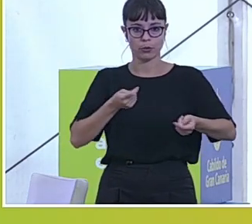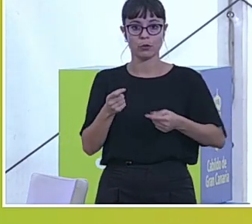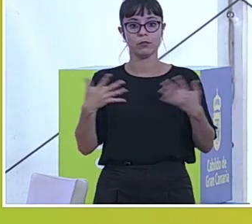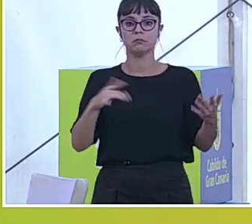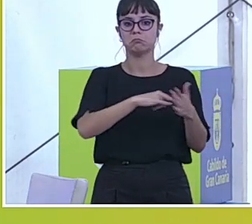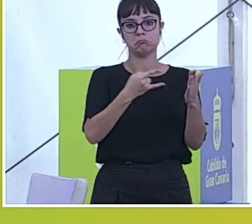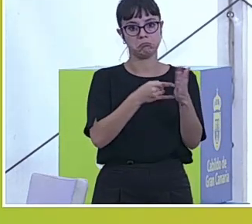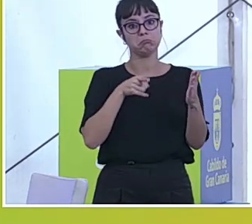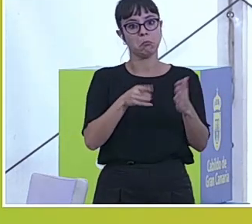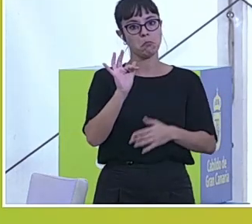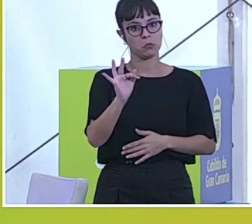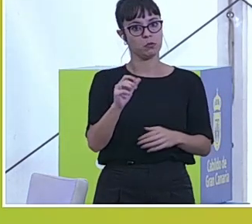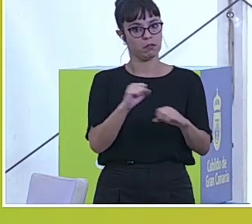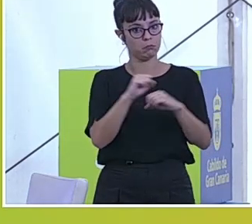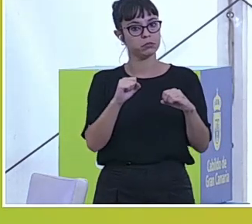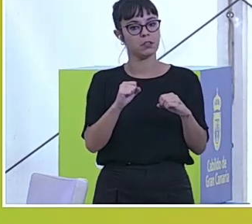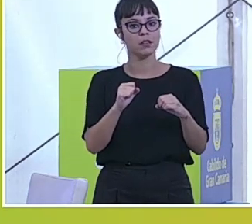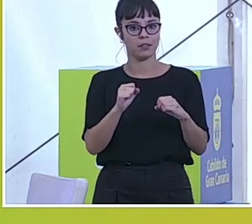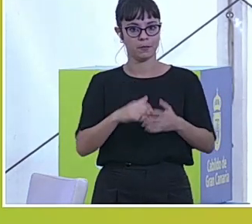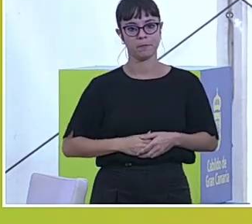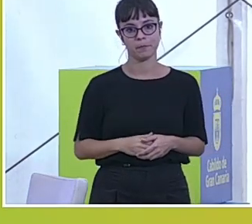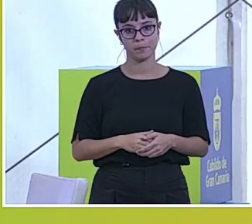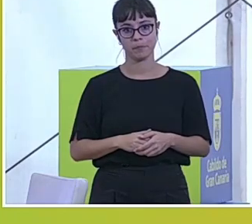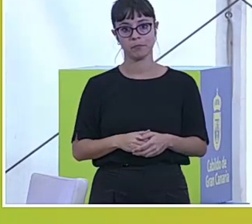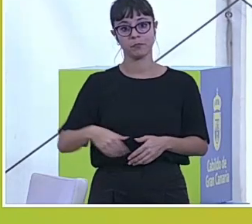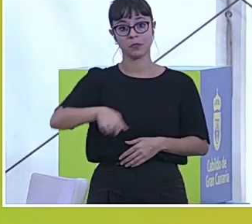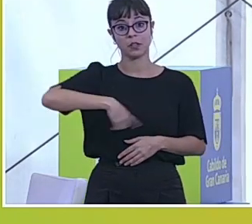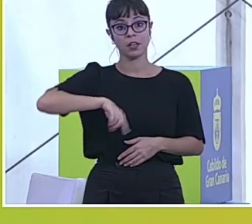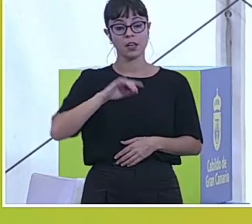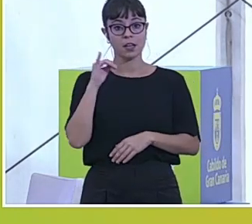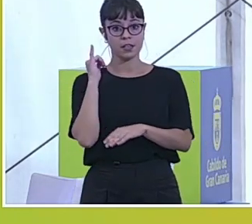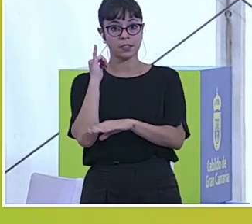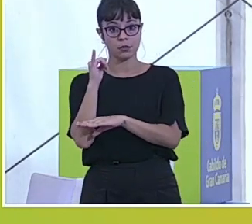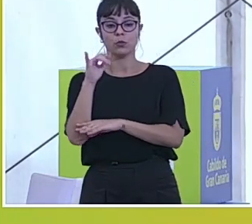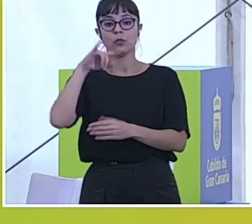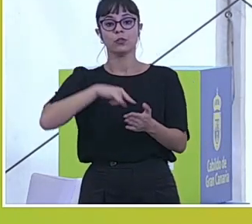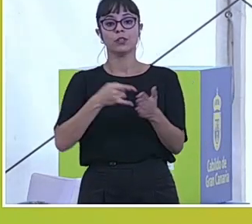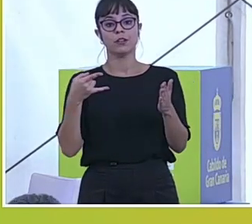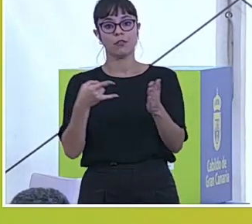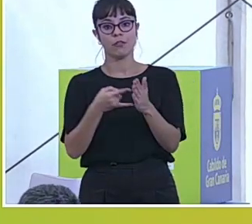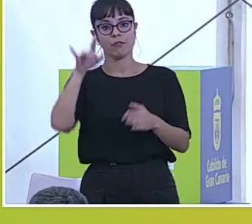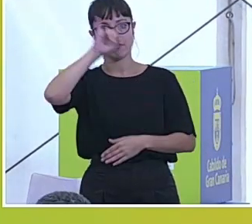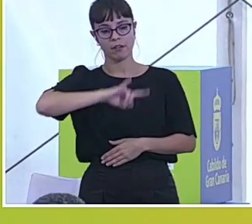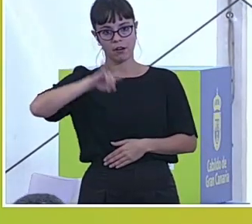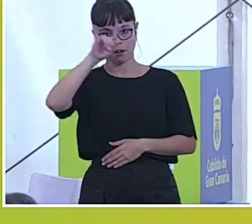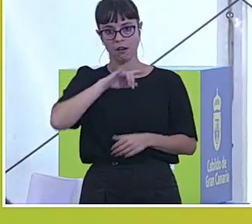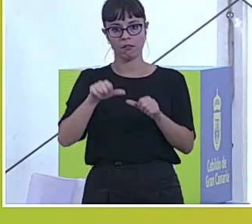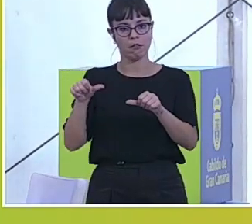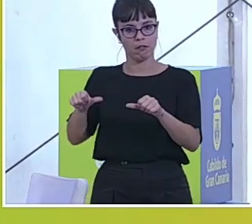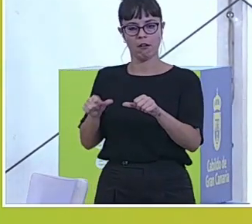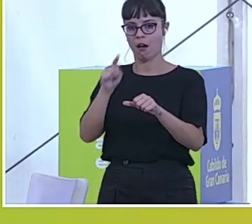de tecnología, ¿vale? A nivel de ITC se han estado trabajando muchos años con tecnologías del